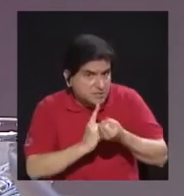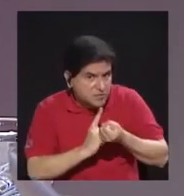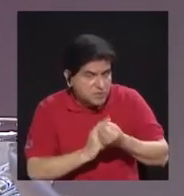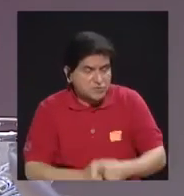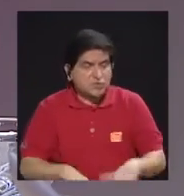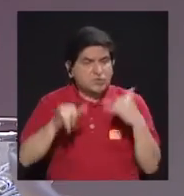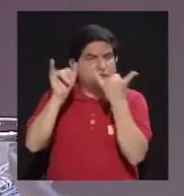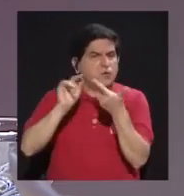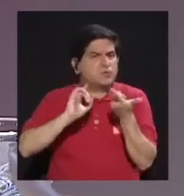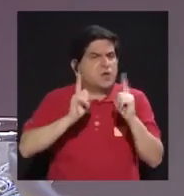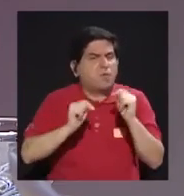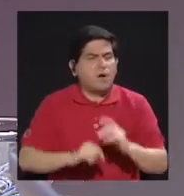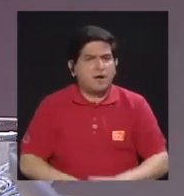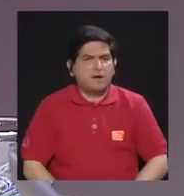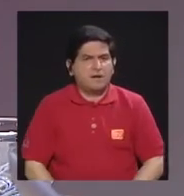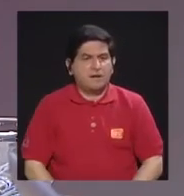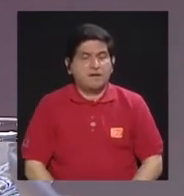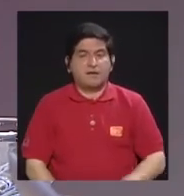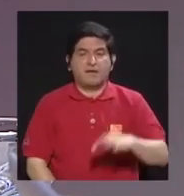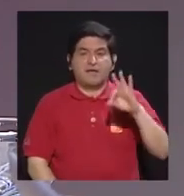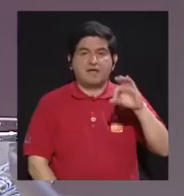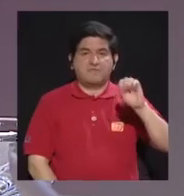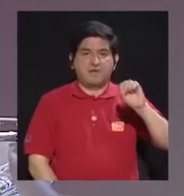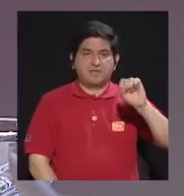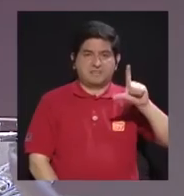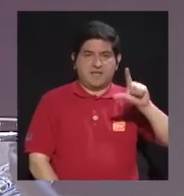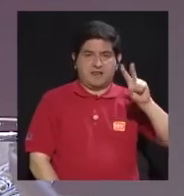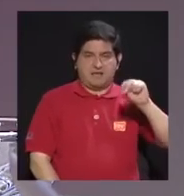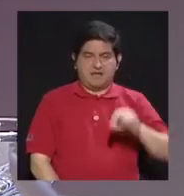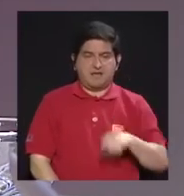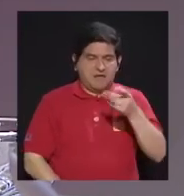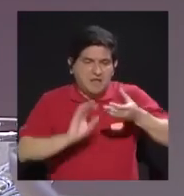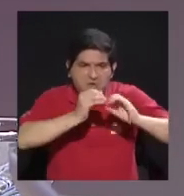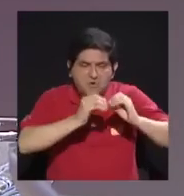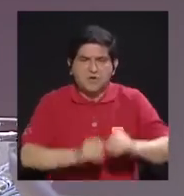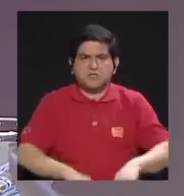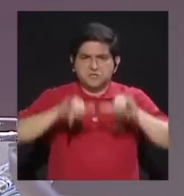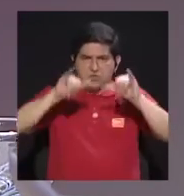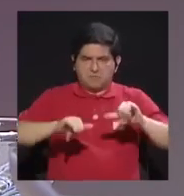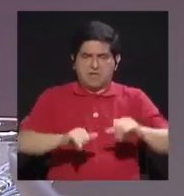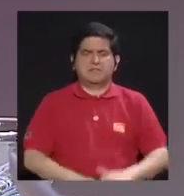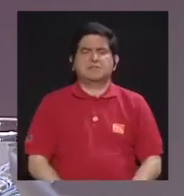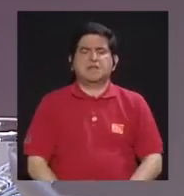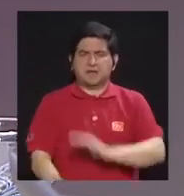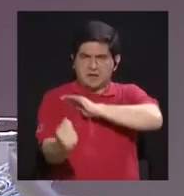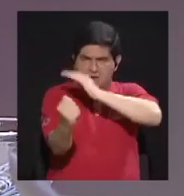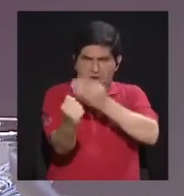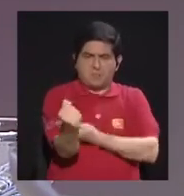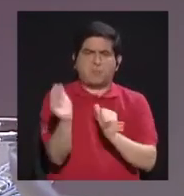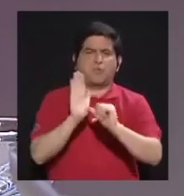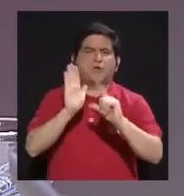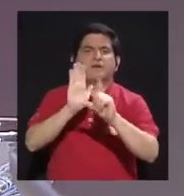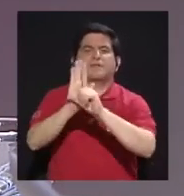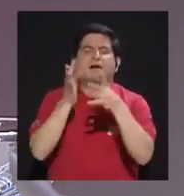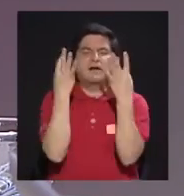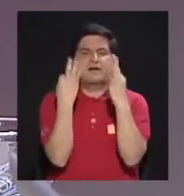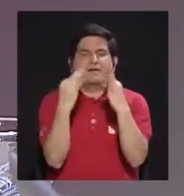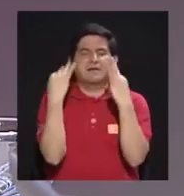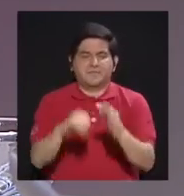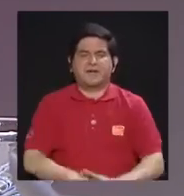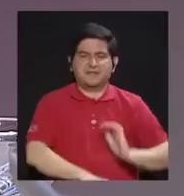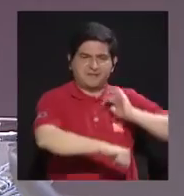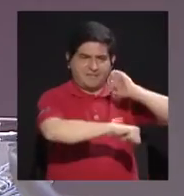esas denuncias? Que el Frente Sandinista con esas cifras concentró poder en el Parlamento precisamente para ir